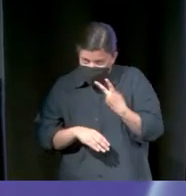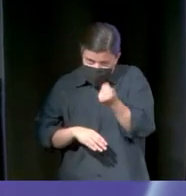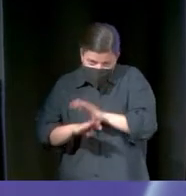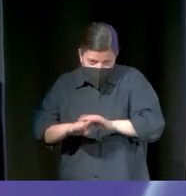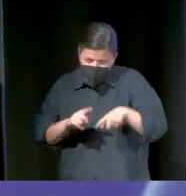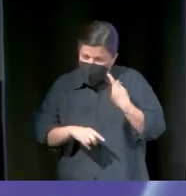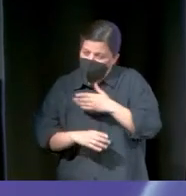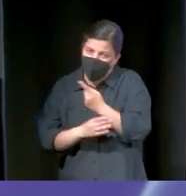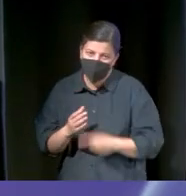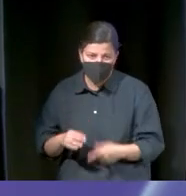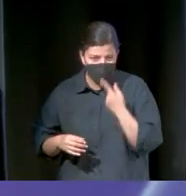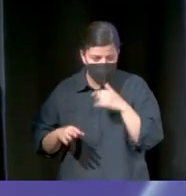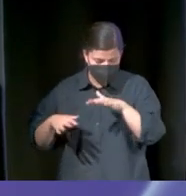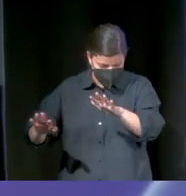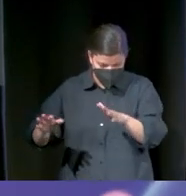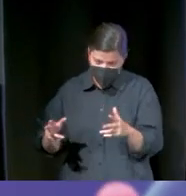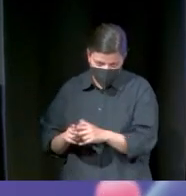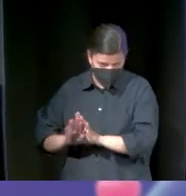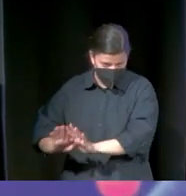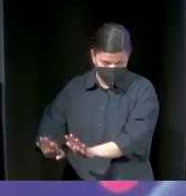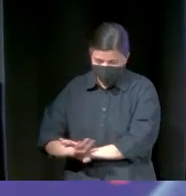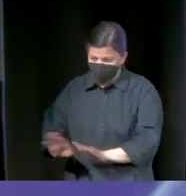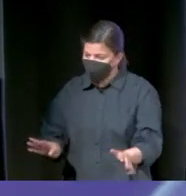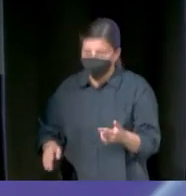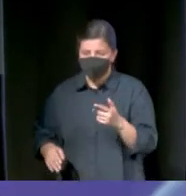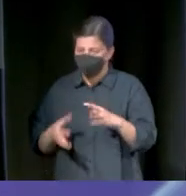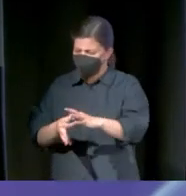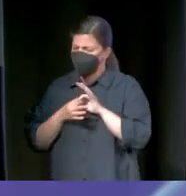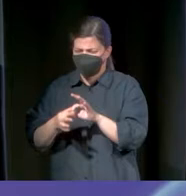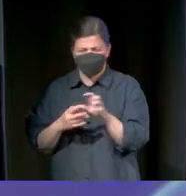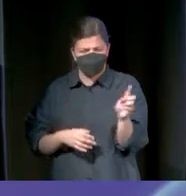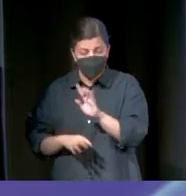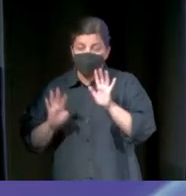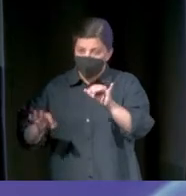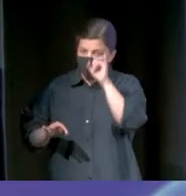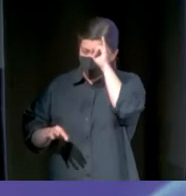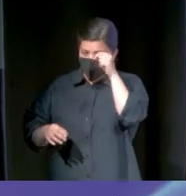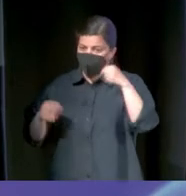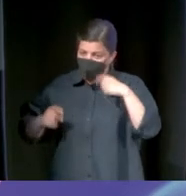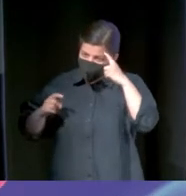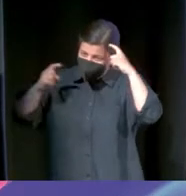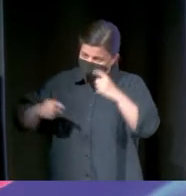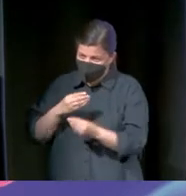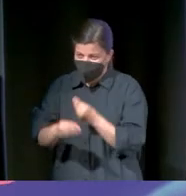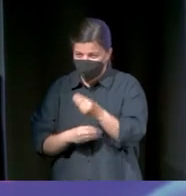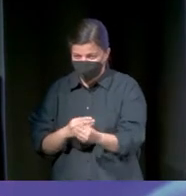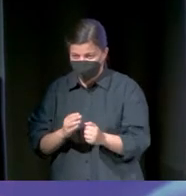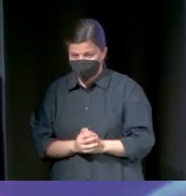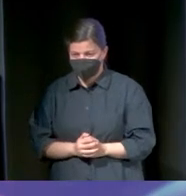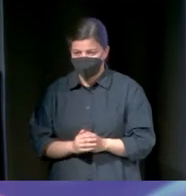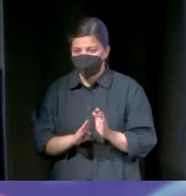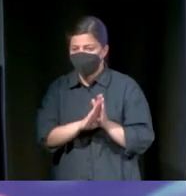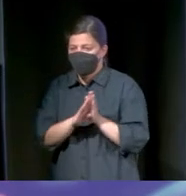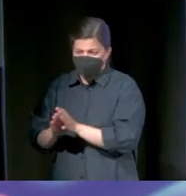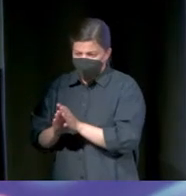sé qué no no lo vi no era para mí pero bueno en el instagram intenté hacerlo luego un momento